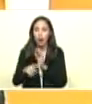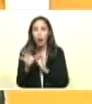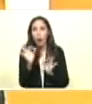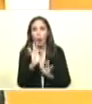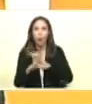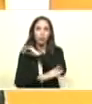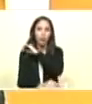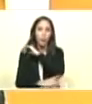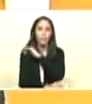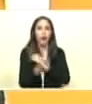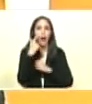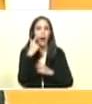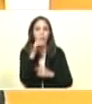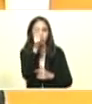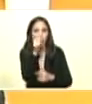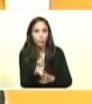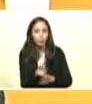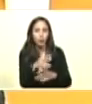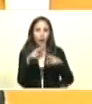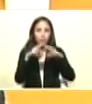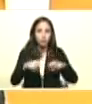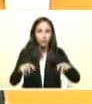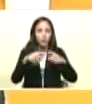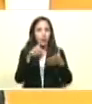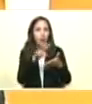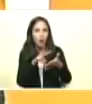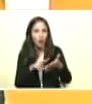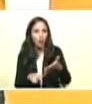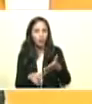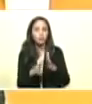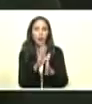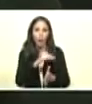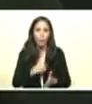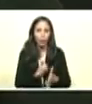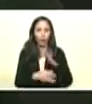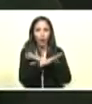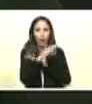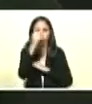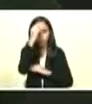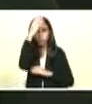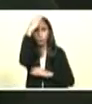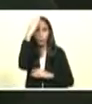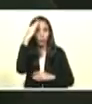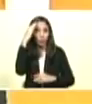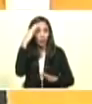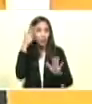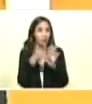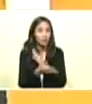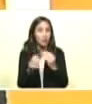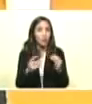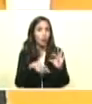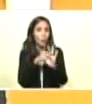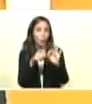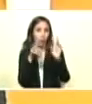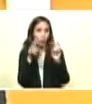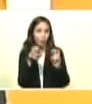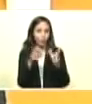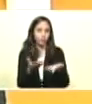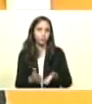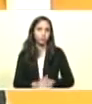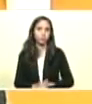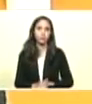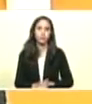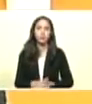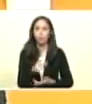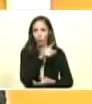de actividades ilícitas en esta materia, garantizando así la transparencia y confiabilidad de nuestro nuevo instrumento. Ustedes